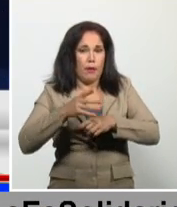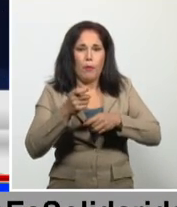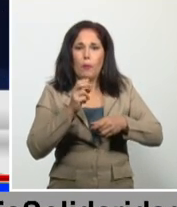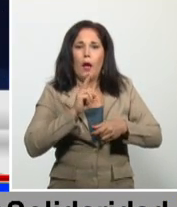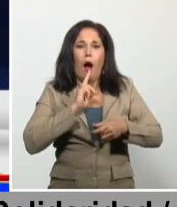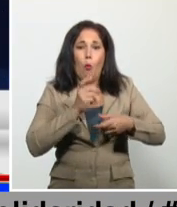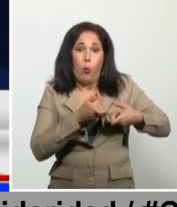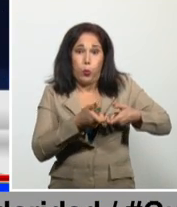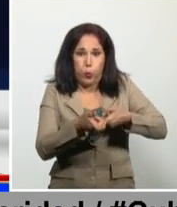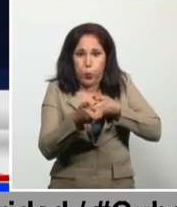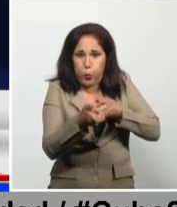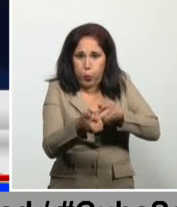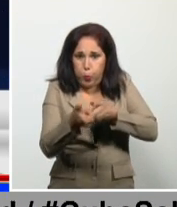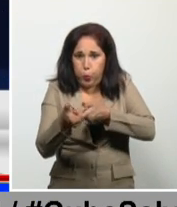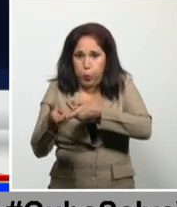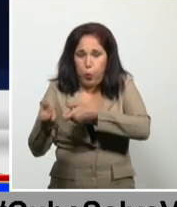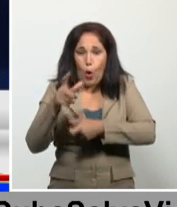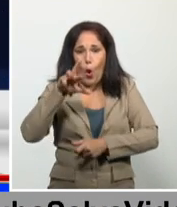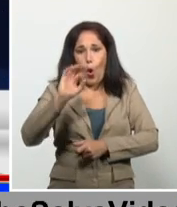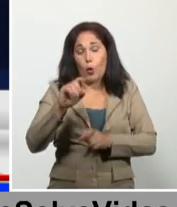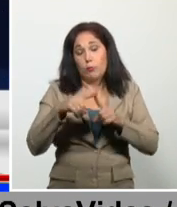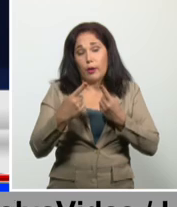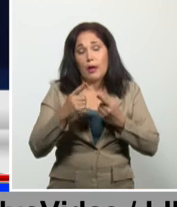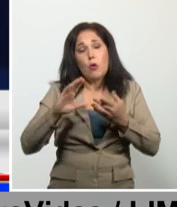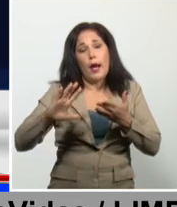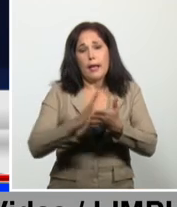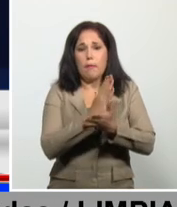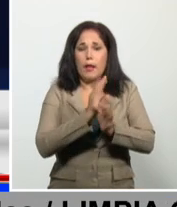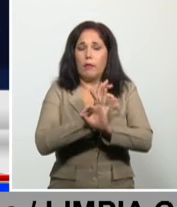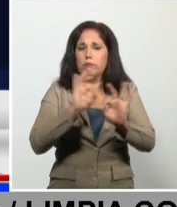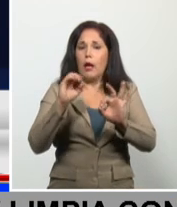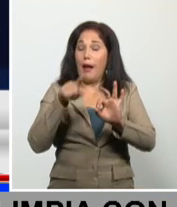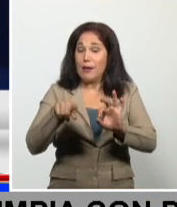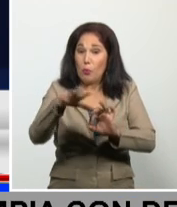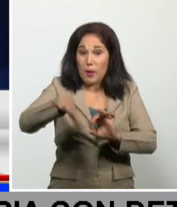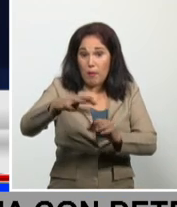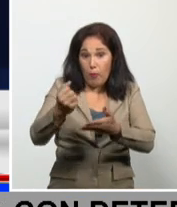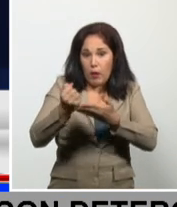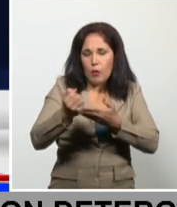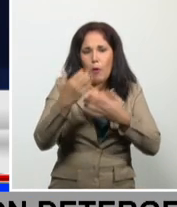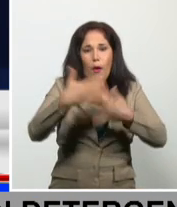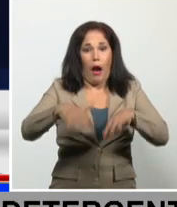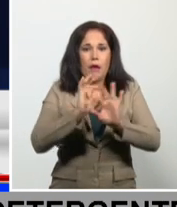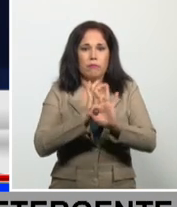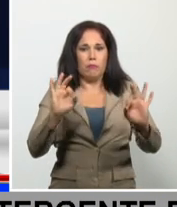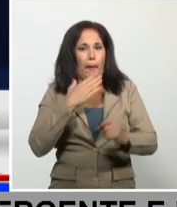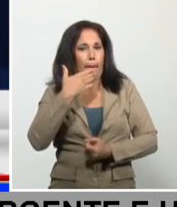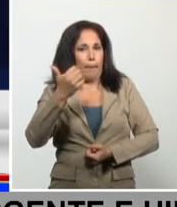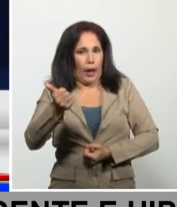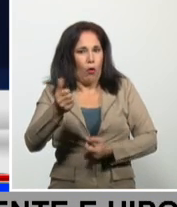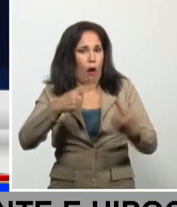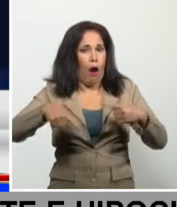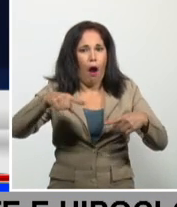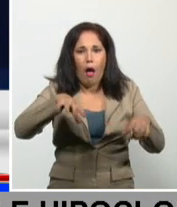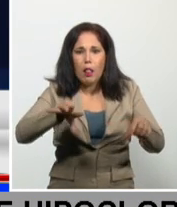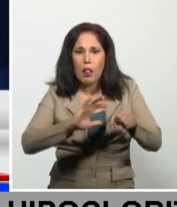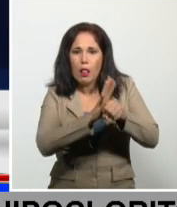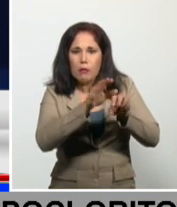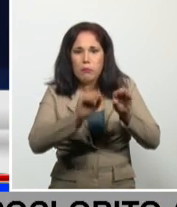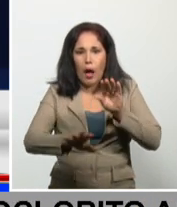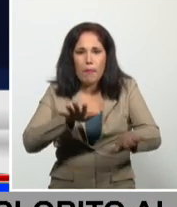presión, baldeando con cloro, porque indiscutiblemente eso ayuda a evitar que donde en alguna superficie